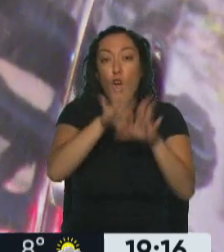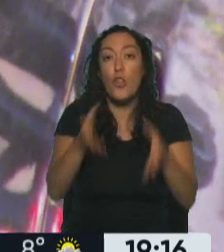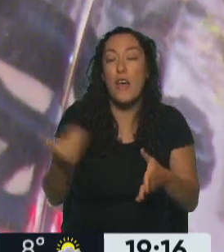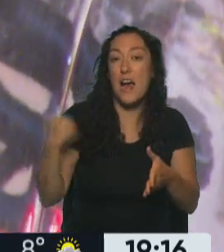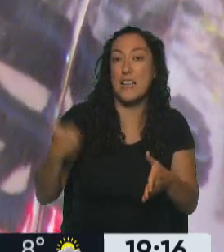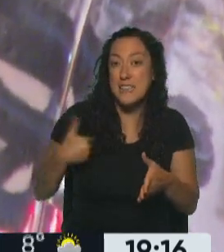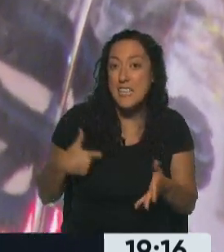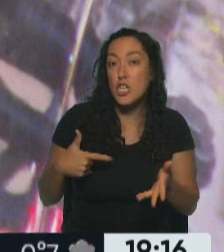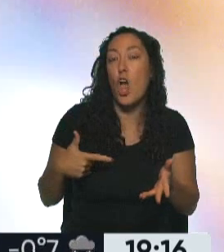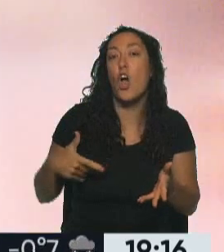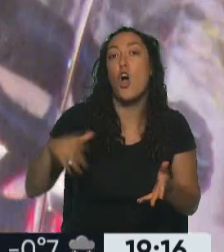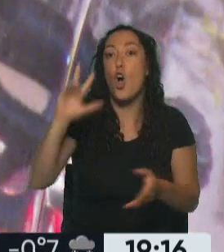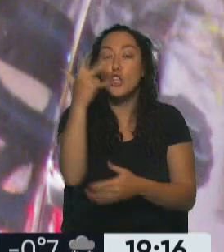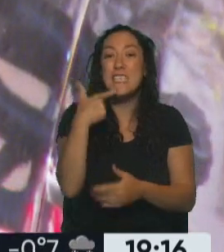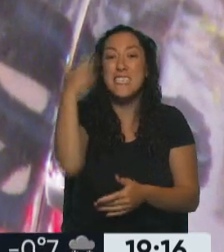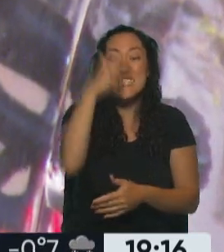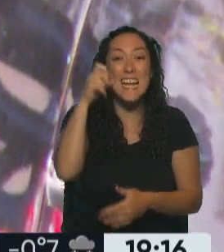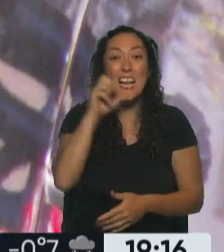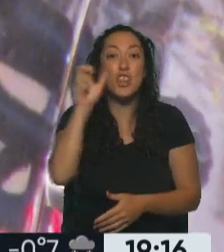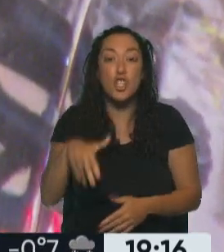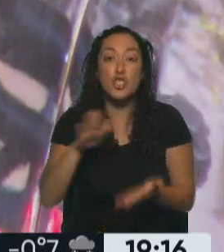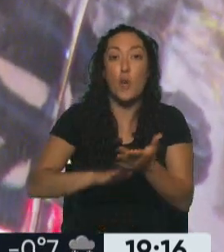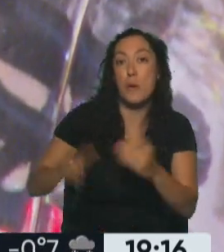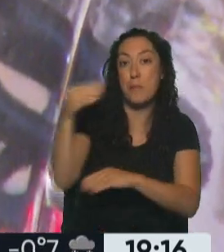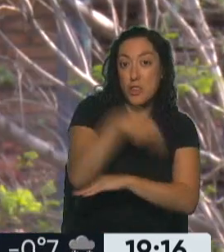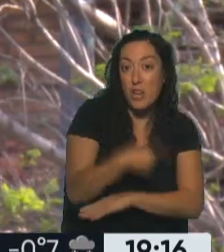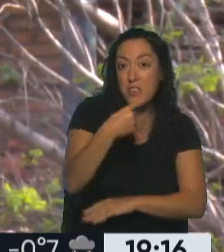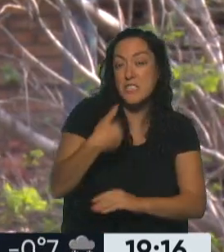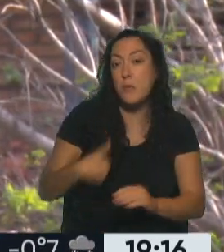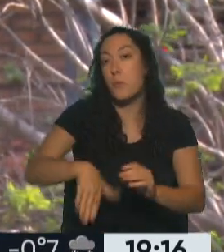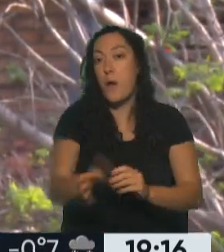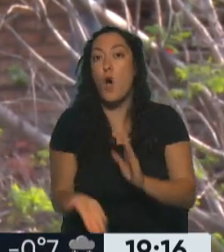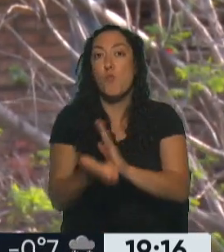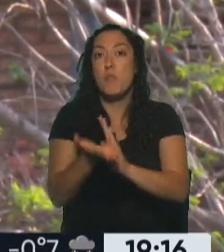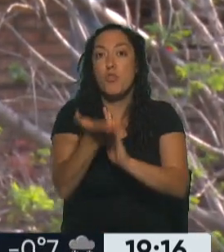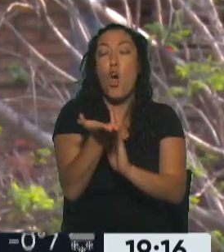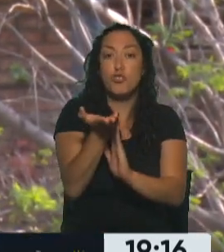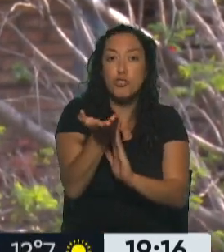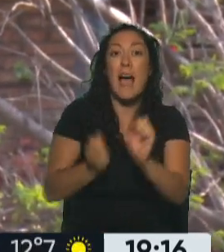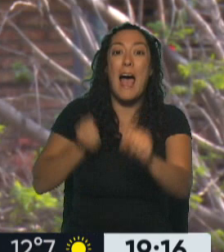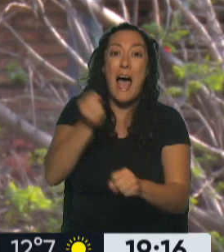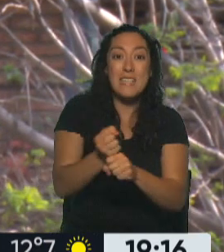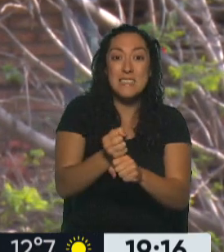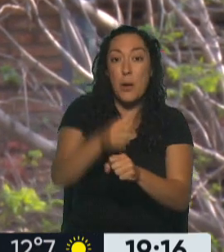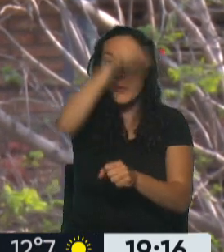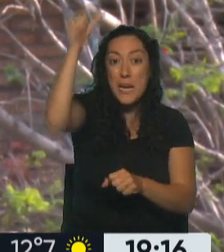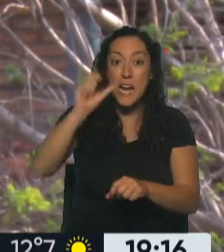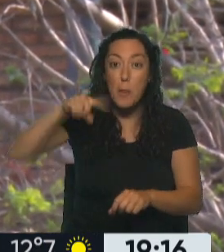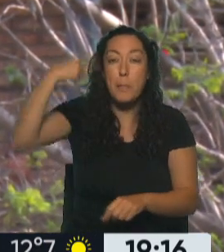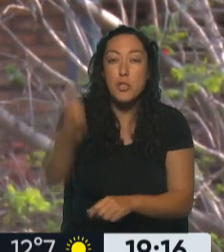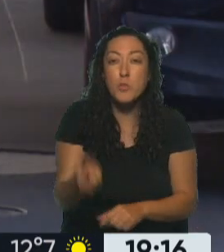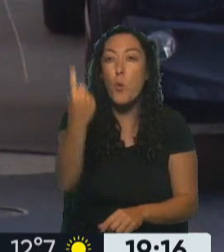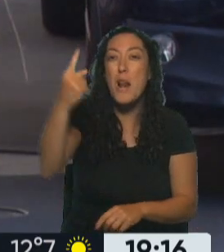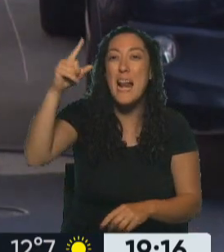el Sheraton de Retiro. Se habla de un sendero de aumentos escalonados para llegar al final del próximo verano a un precio por